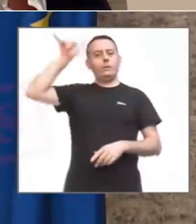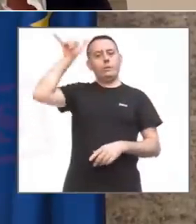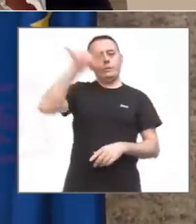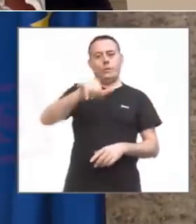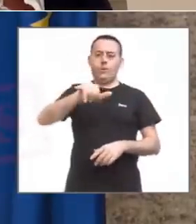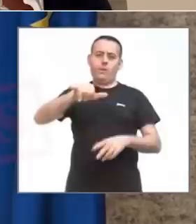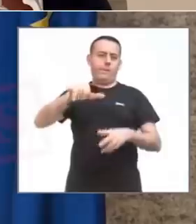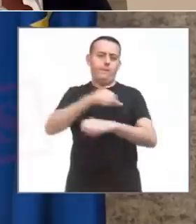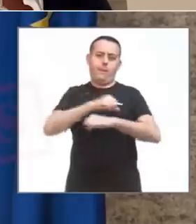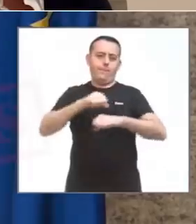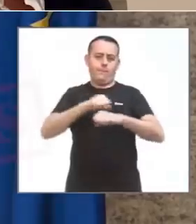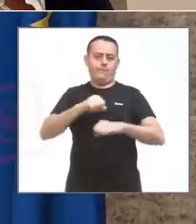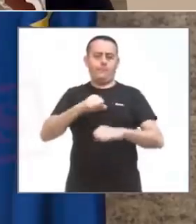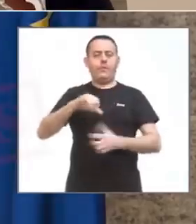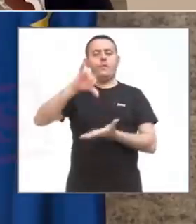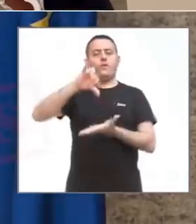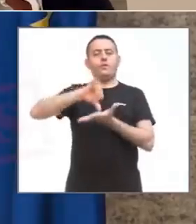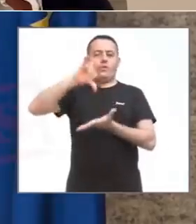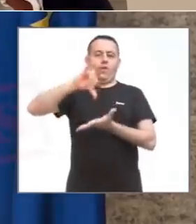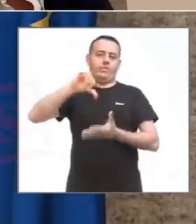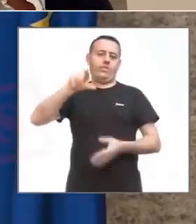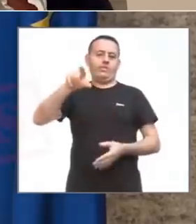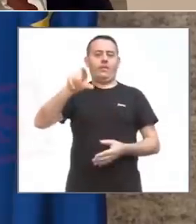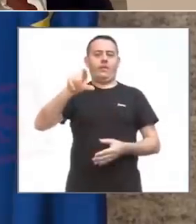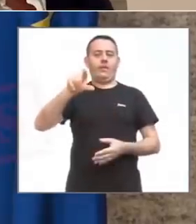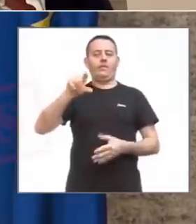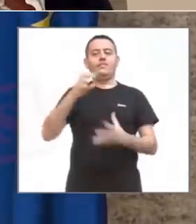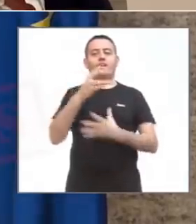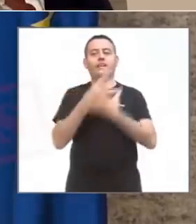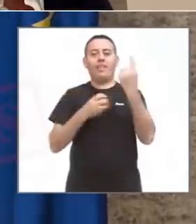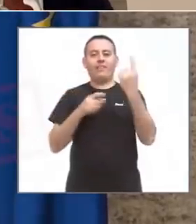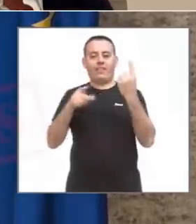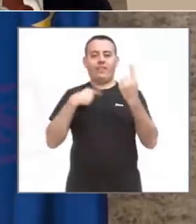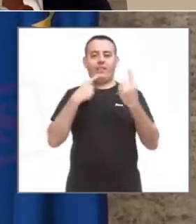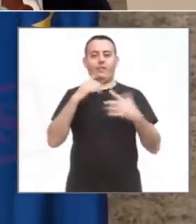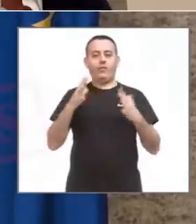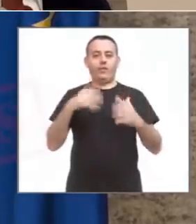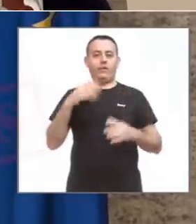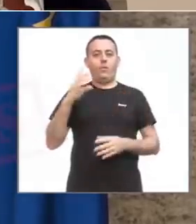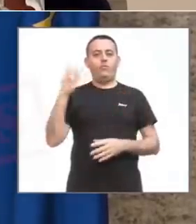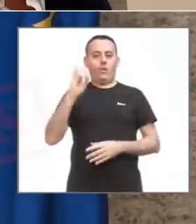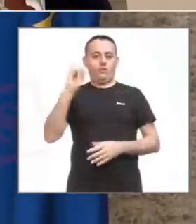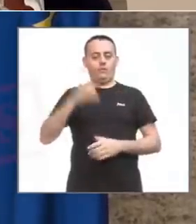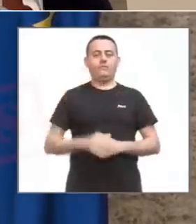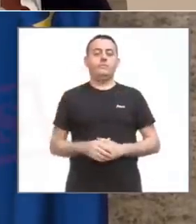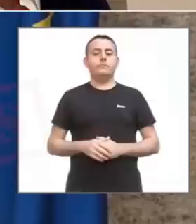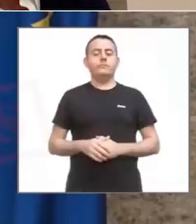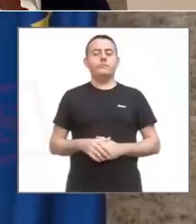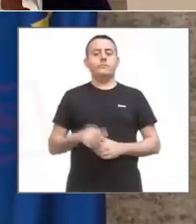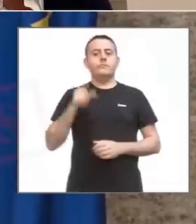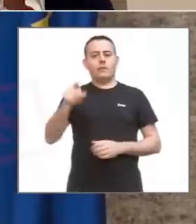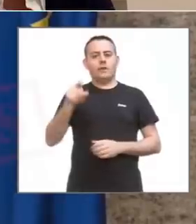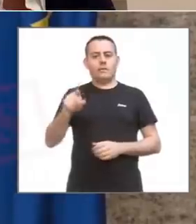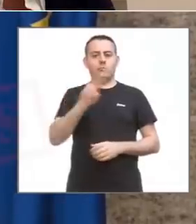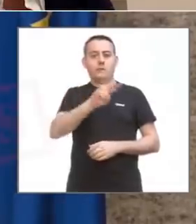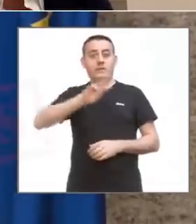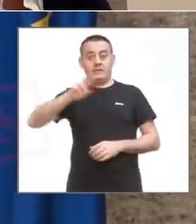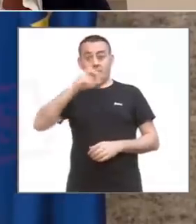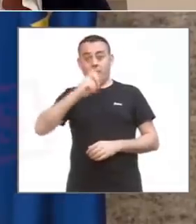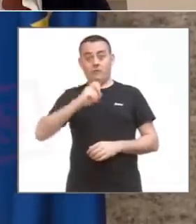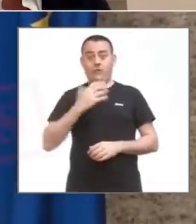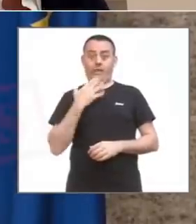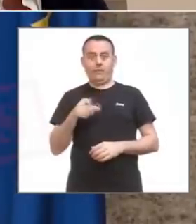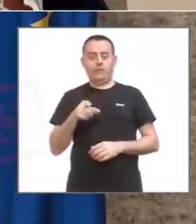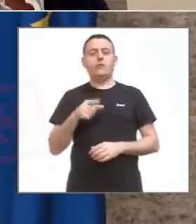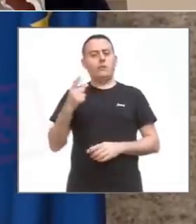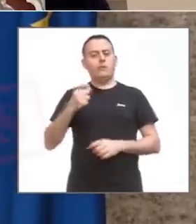de gestión de la pandemia. En relación a si estamos confiados en que las comunidades autónomas vayan a recibir la liquidez para